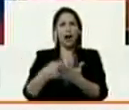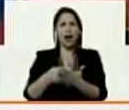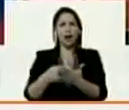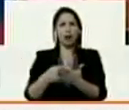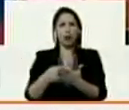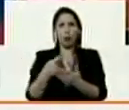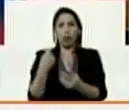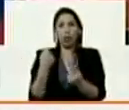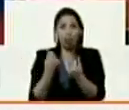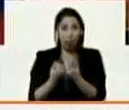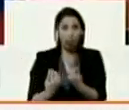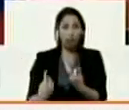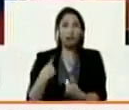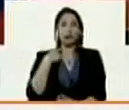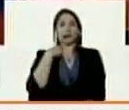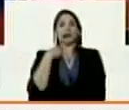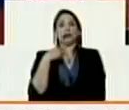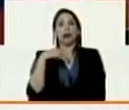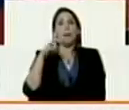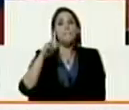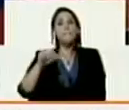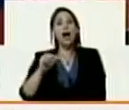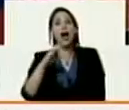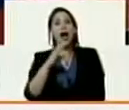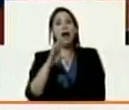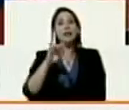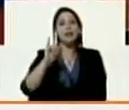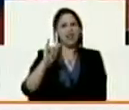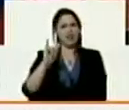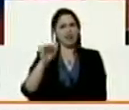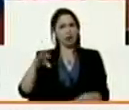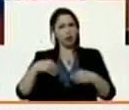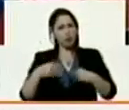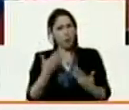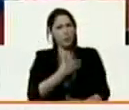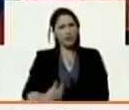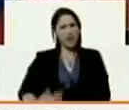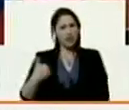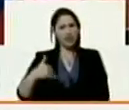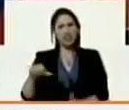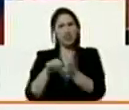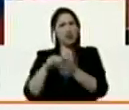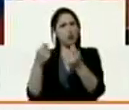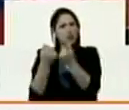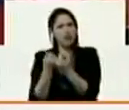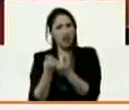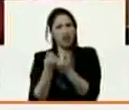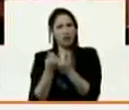Macri, la que hoy asumió Macri. ¿Y dónde está esa plata en Argentina?